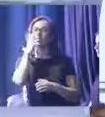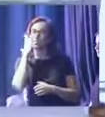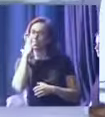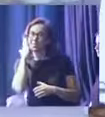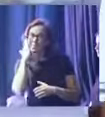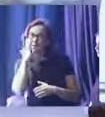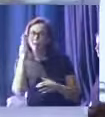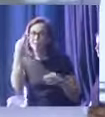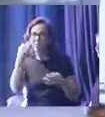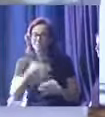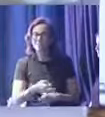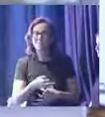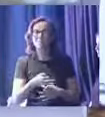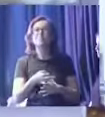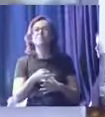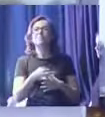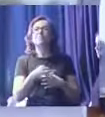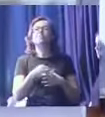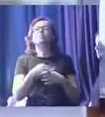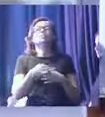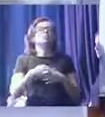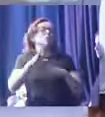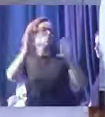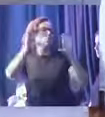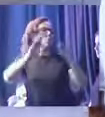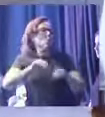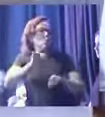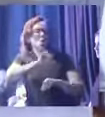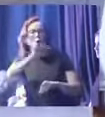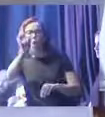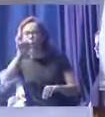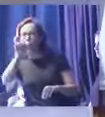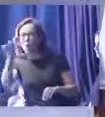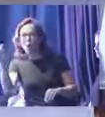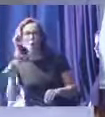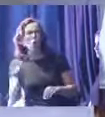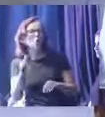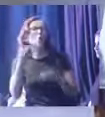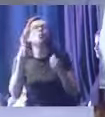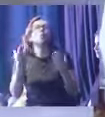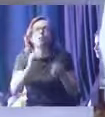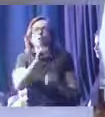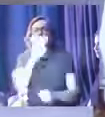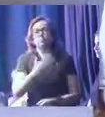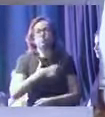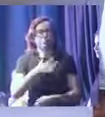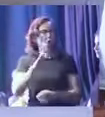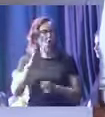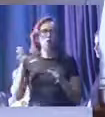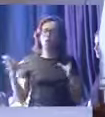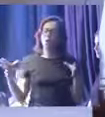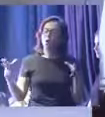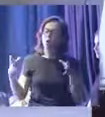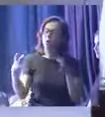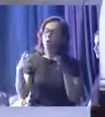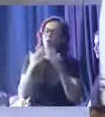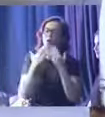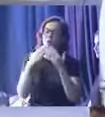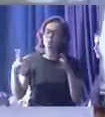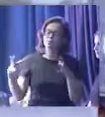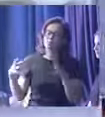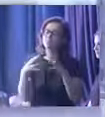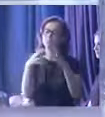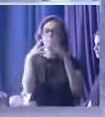Que saben muy bien que todos los logros del Maciel son una labor colectiva, absolutamente colectiva. Y